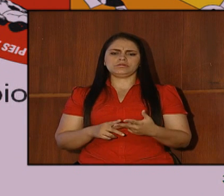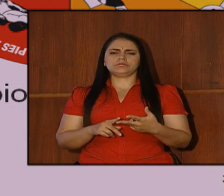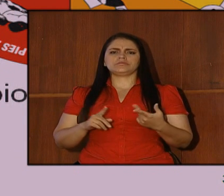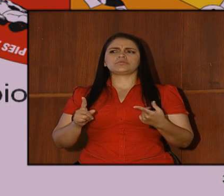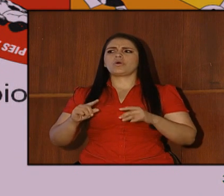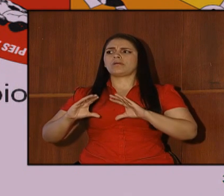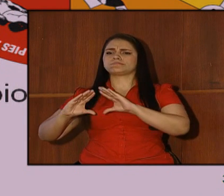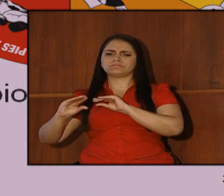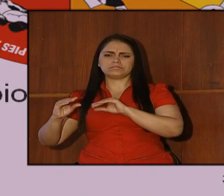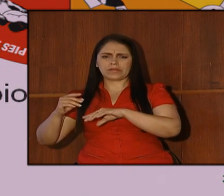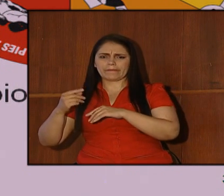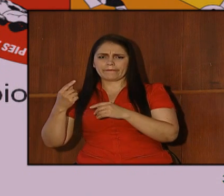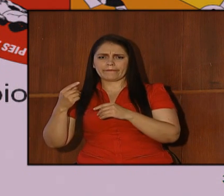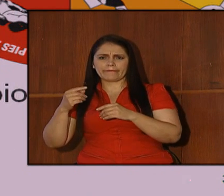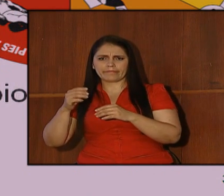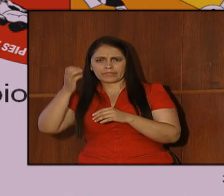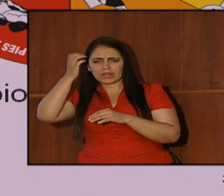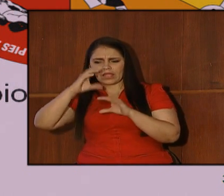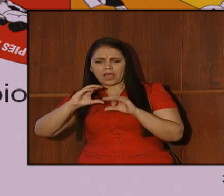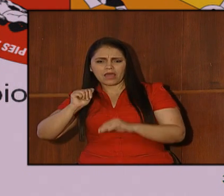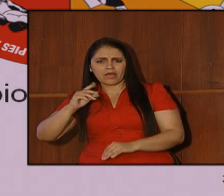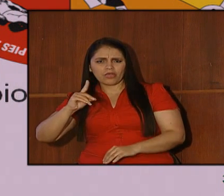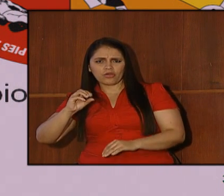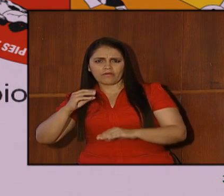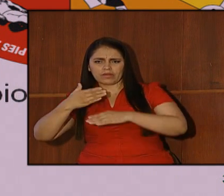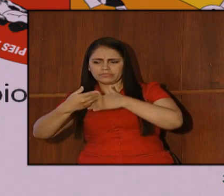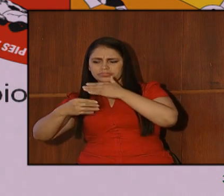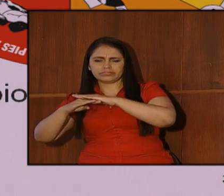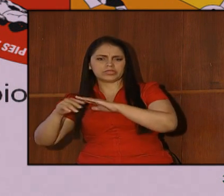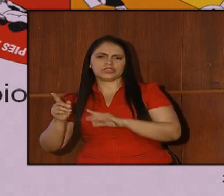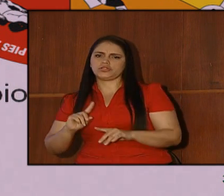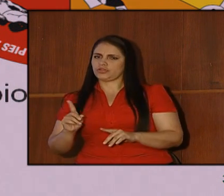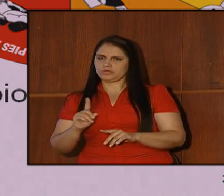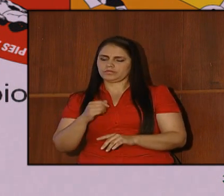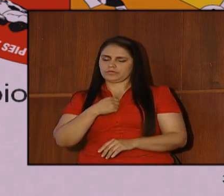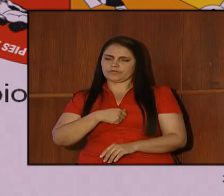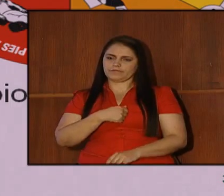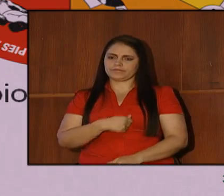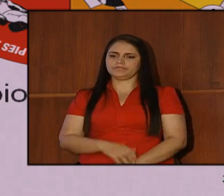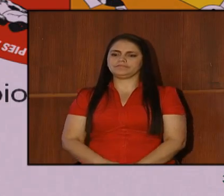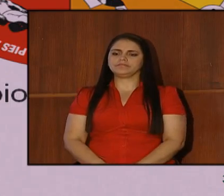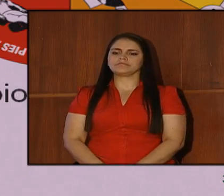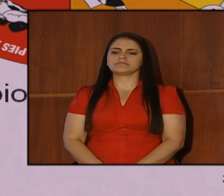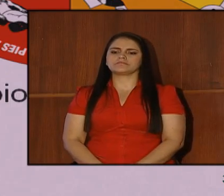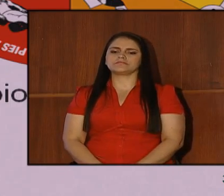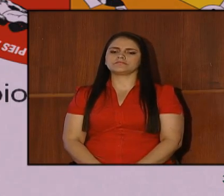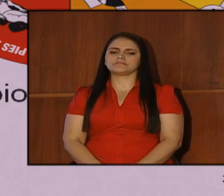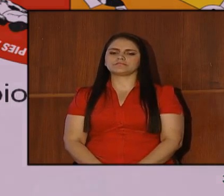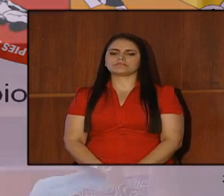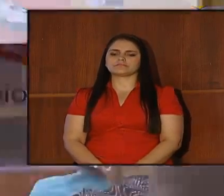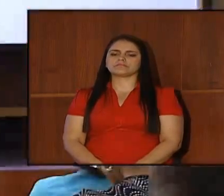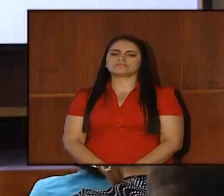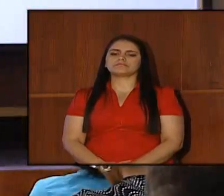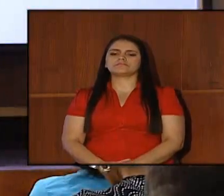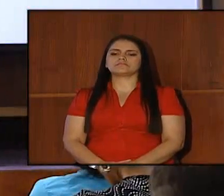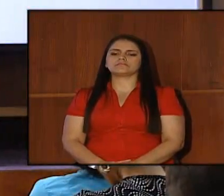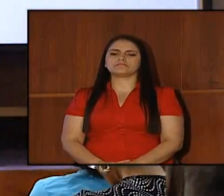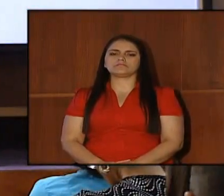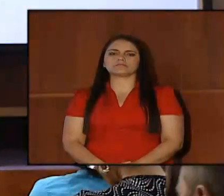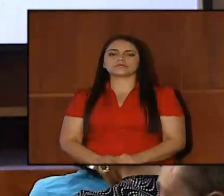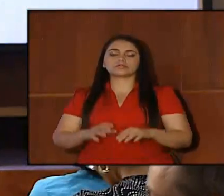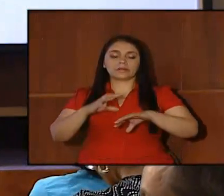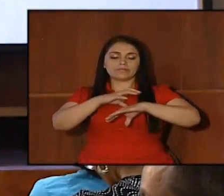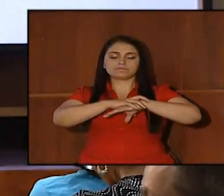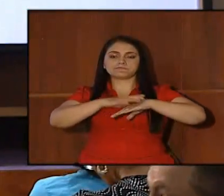adobe, ¿sí? Esas son clavecitas que uno va cogiendo. Lo mismo, ¿se acuerdan que ahora hablamos? ¿Se le hinchan los